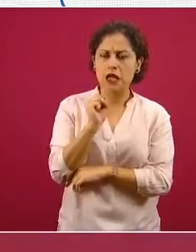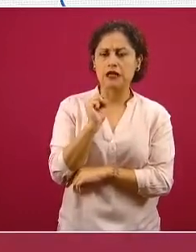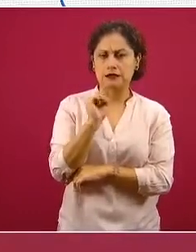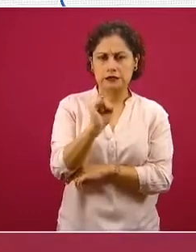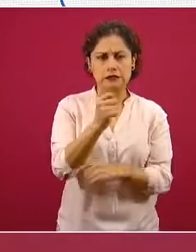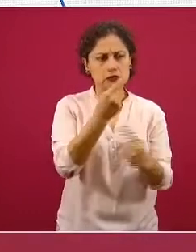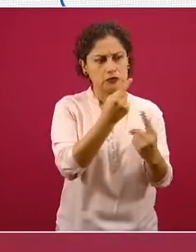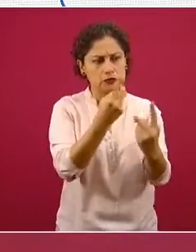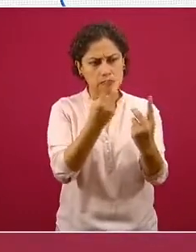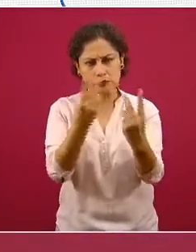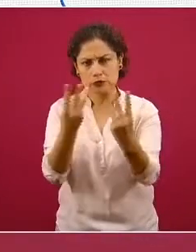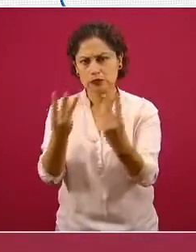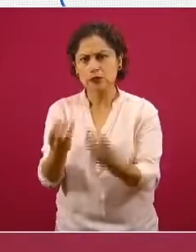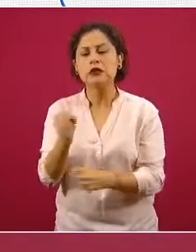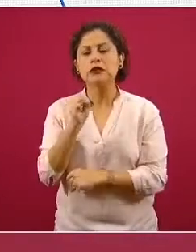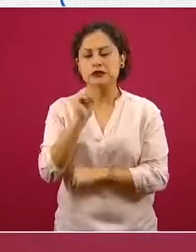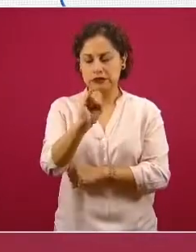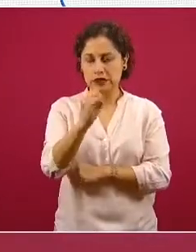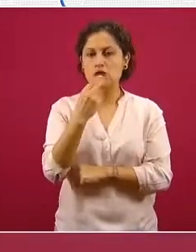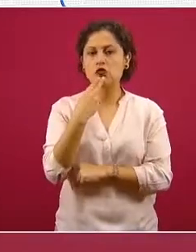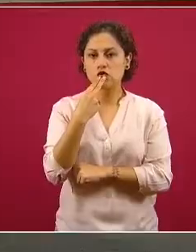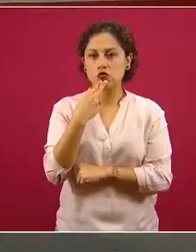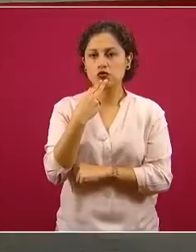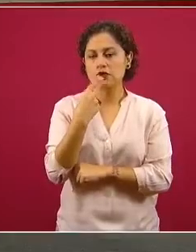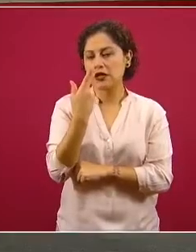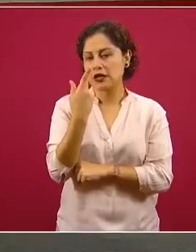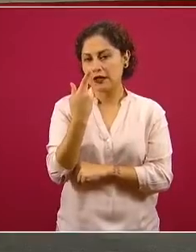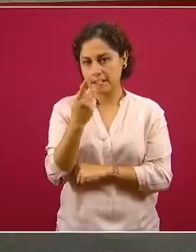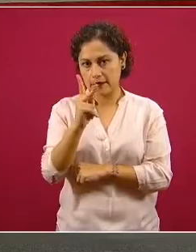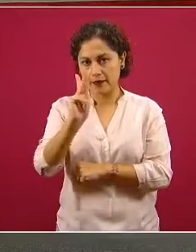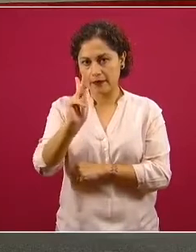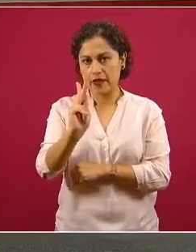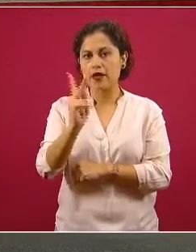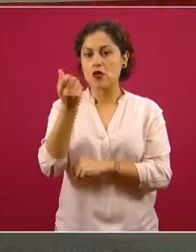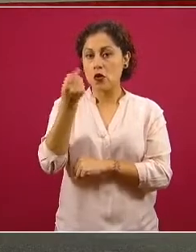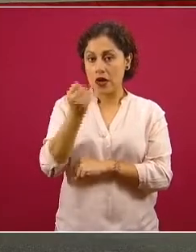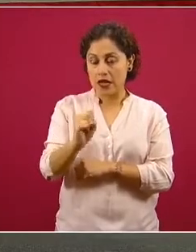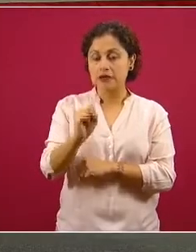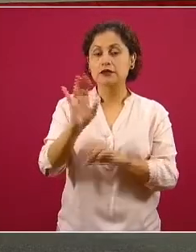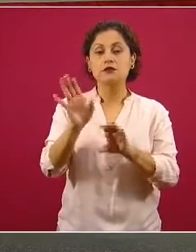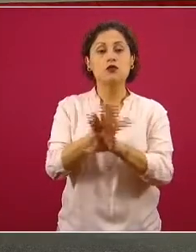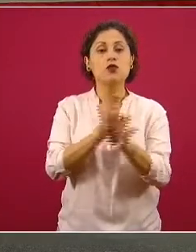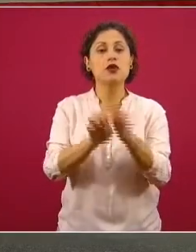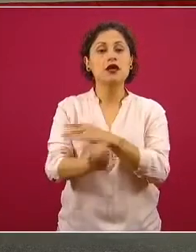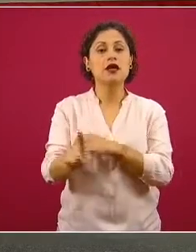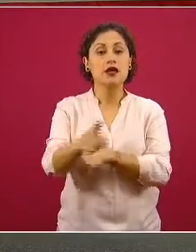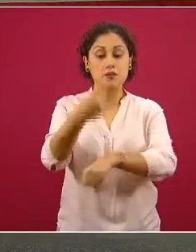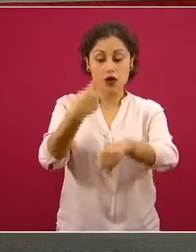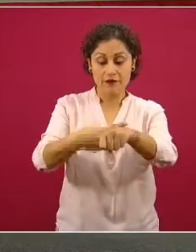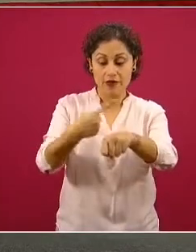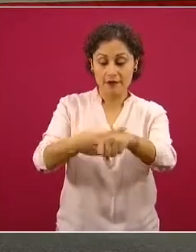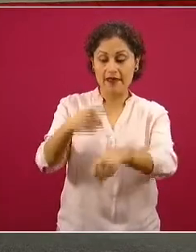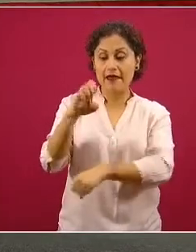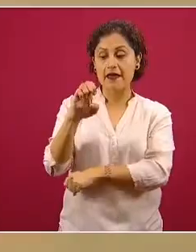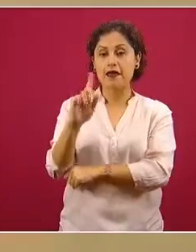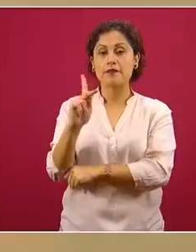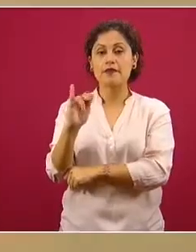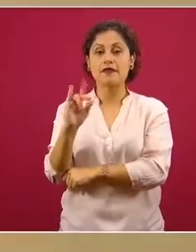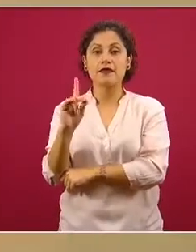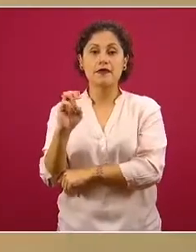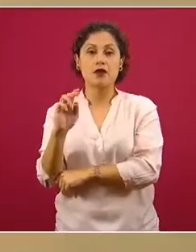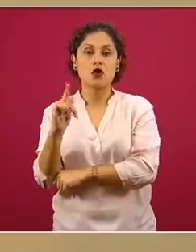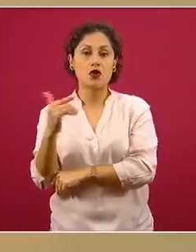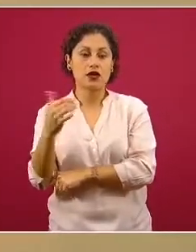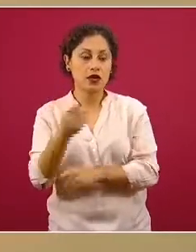casos. Y la manera en que generalmente funciona la vigilancia epidemiológica en el mundo es a partir de la experiencia